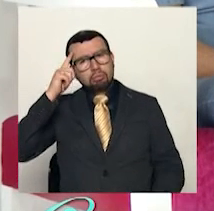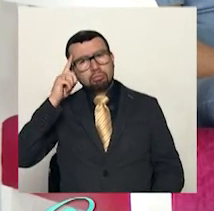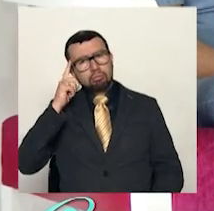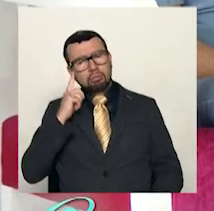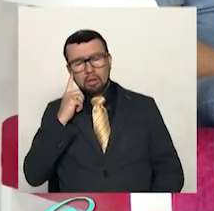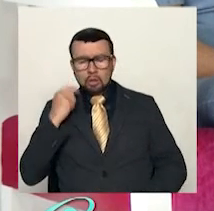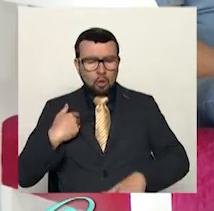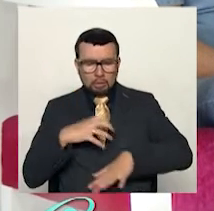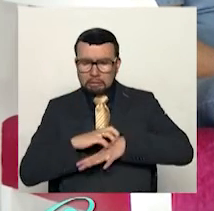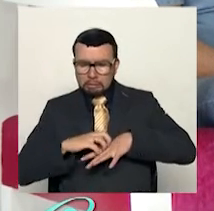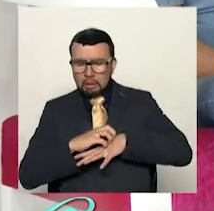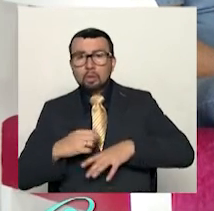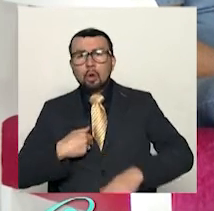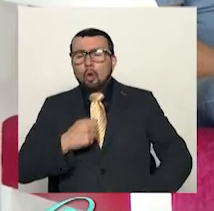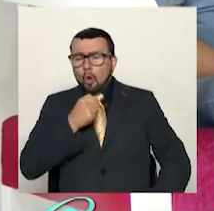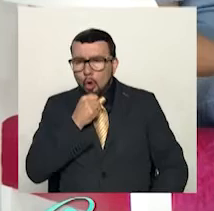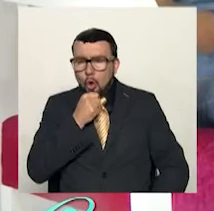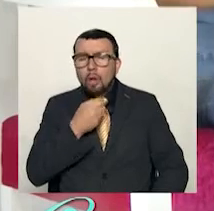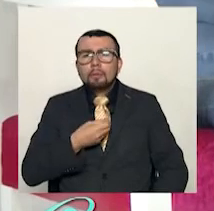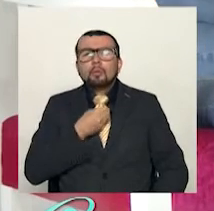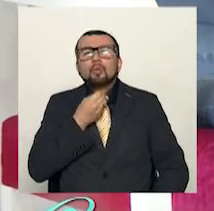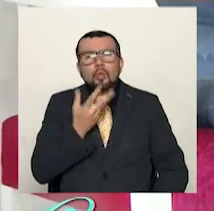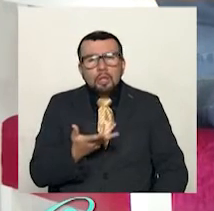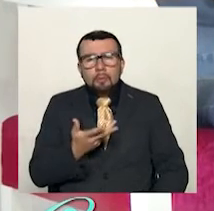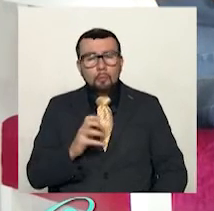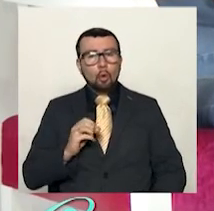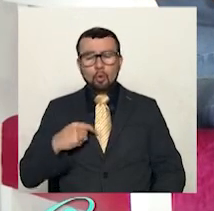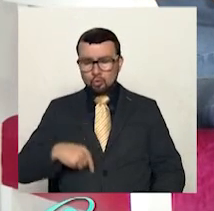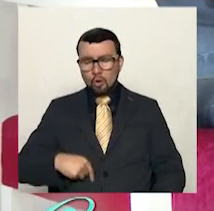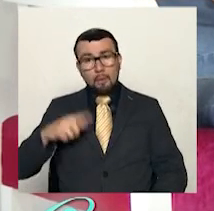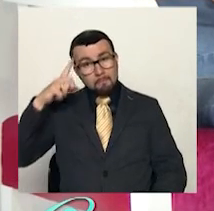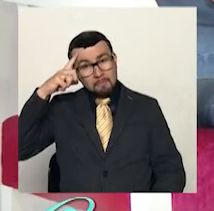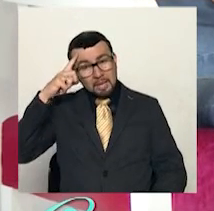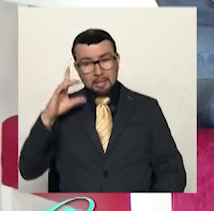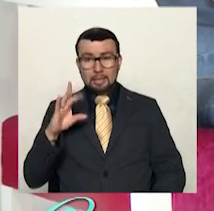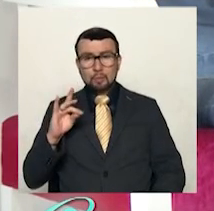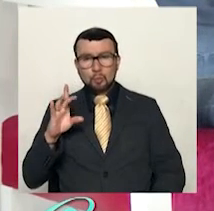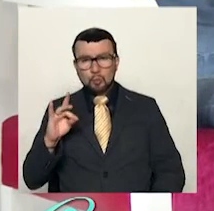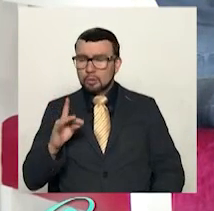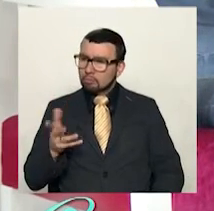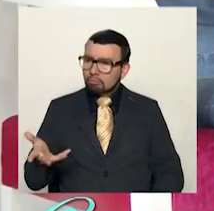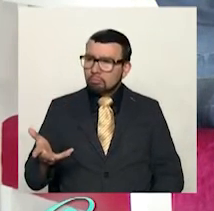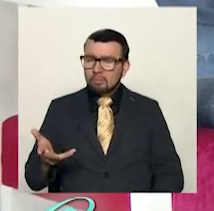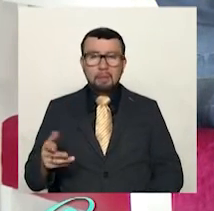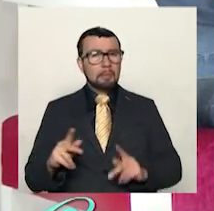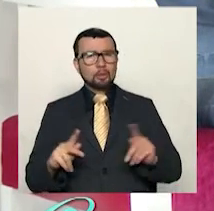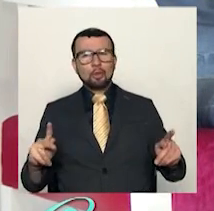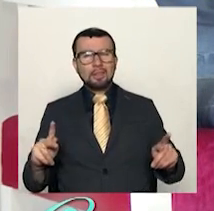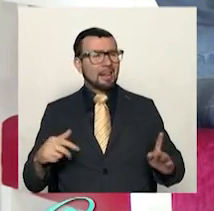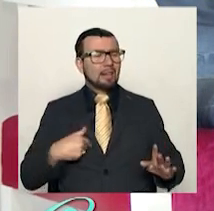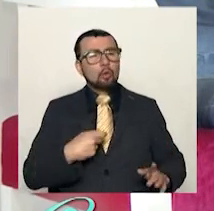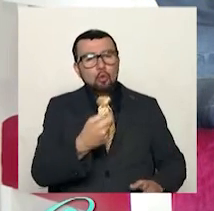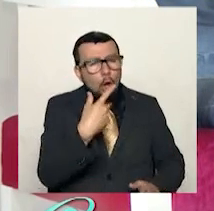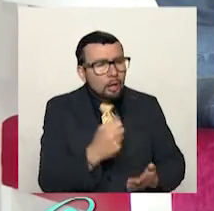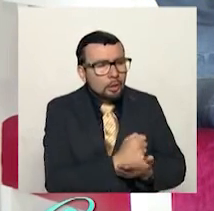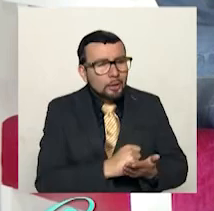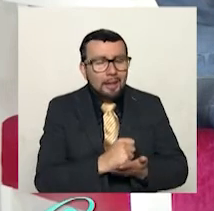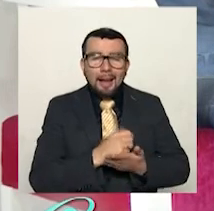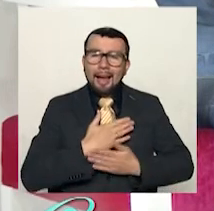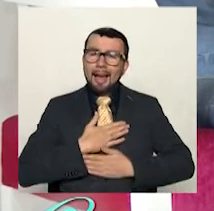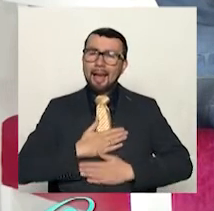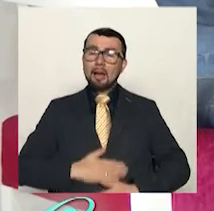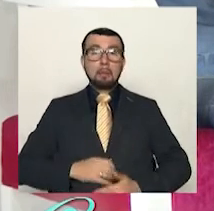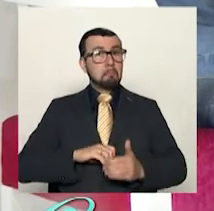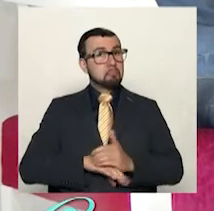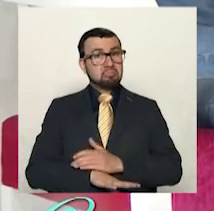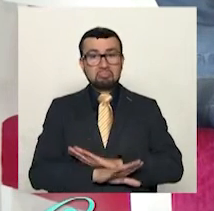me da alergia, o me da tos con expectoración, o me da un flujo vaginal. Y la gente se va y empieza a tapar eso, con el antidiarreico,